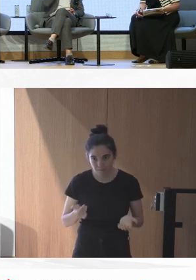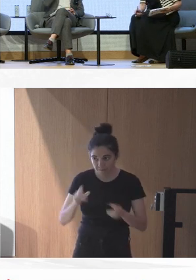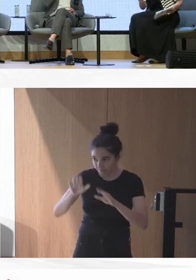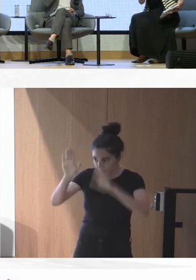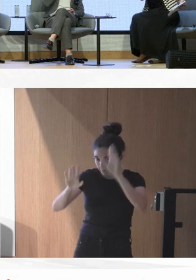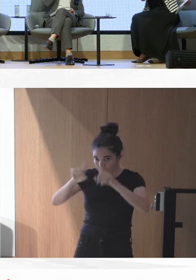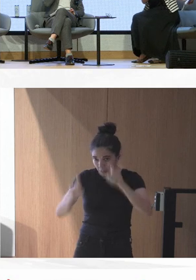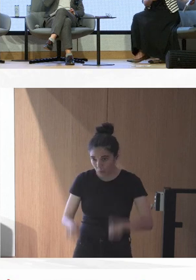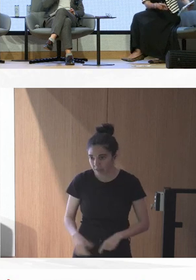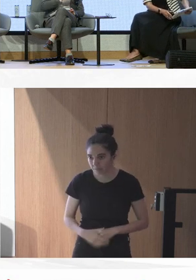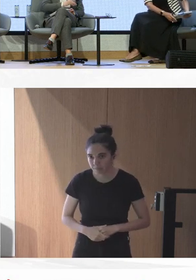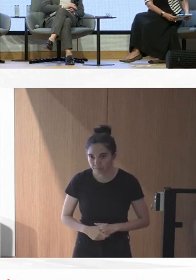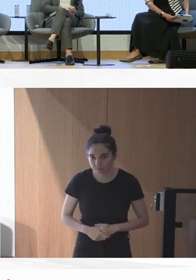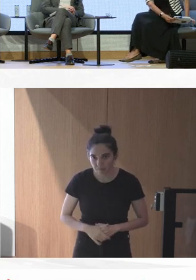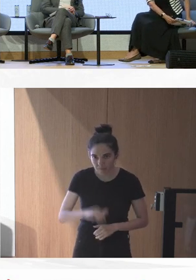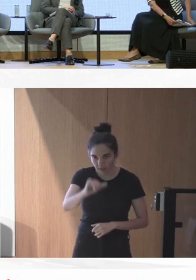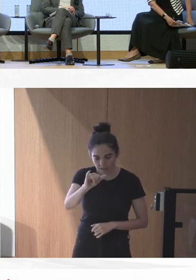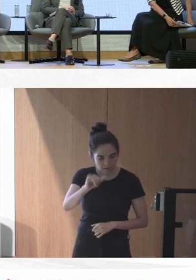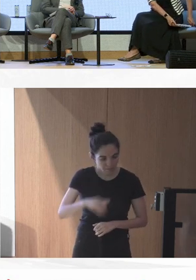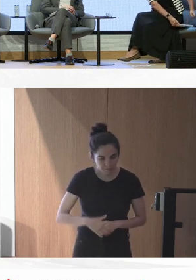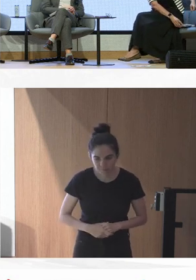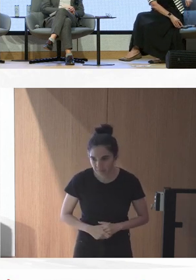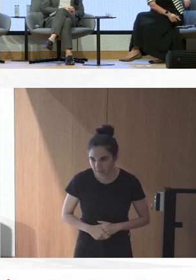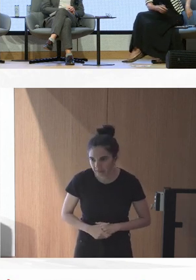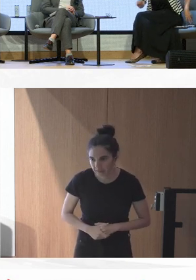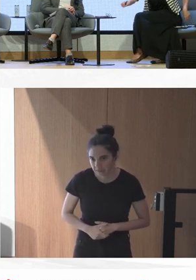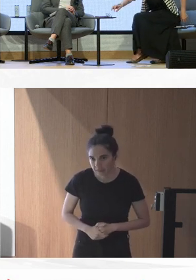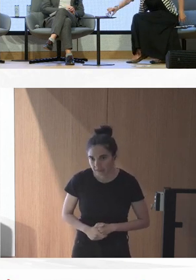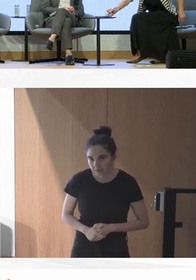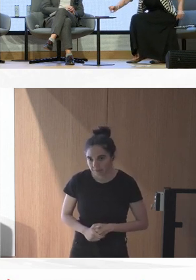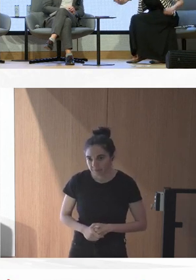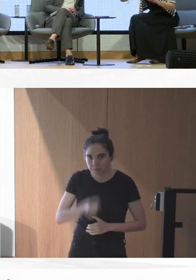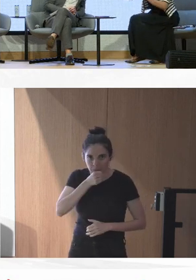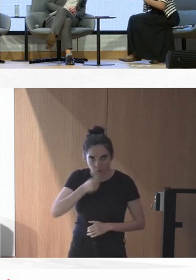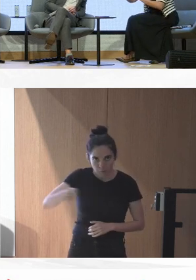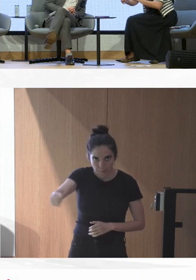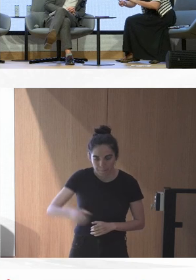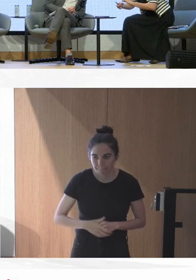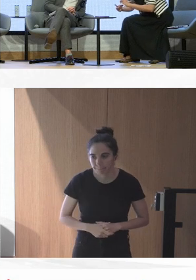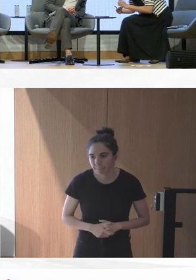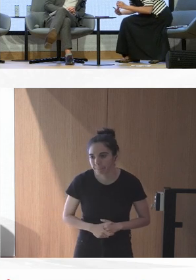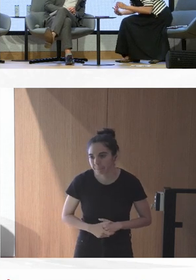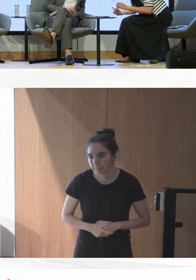preguntas. Creo que tenemos ahí una pregunta. Puede que tengamos que usar el micrófono.